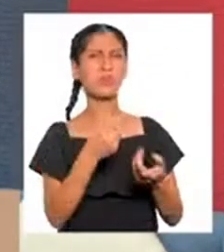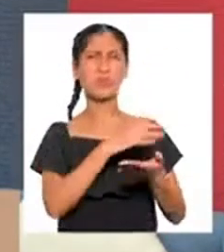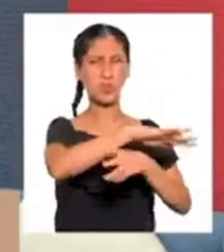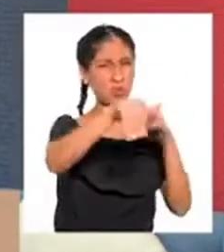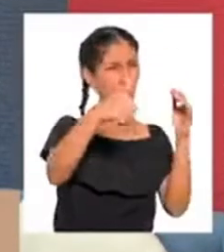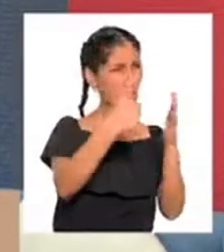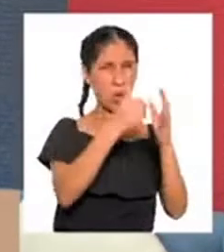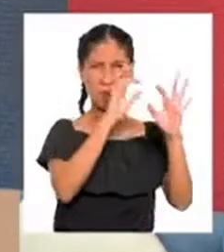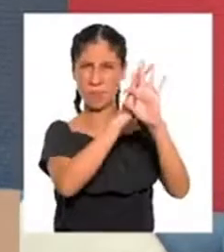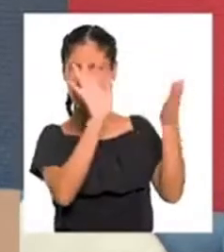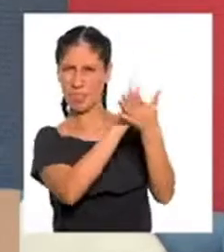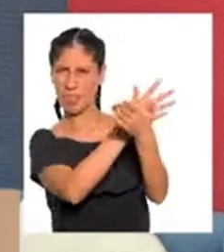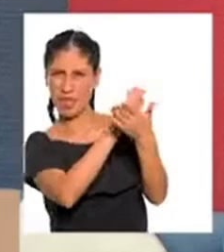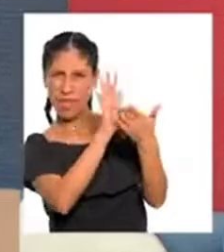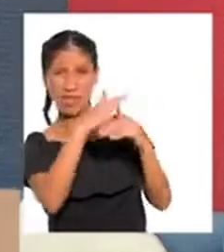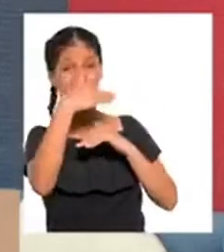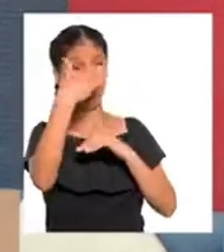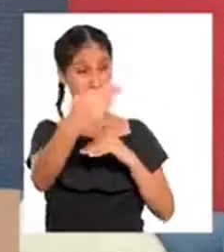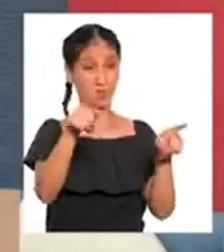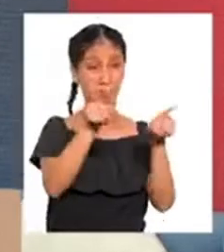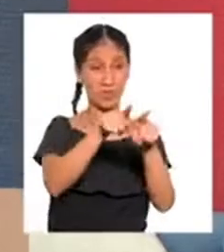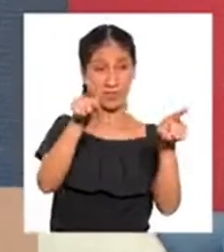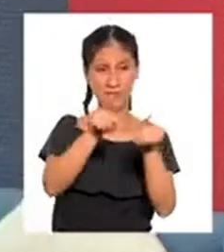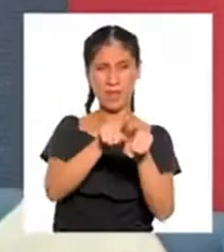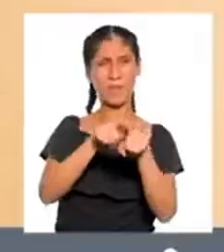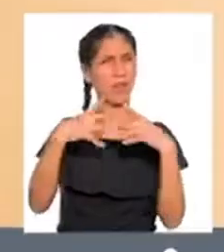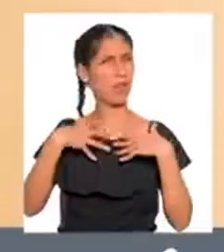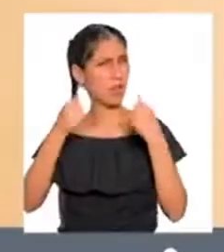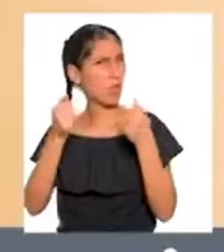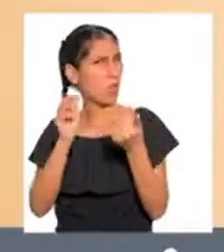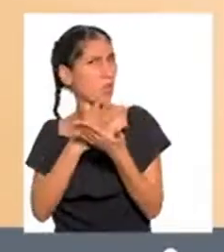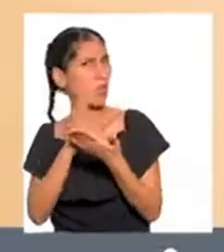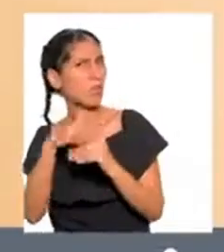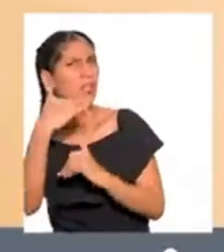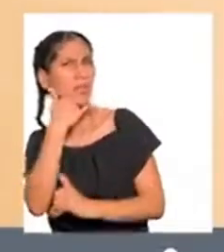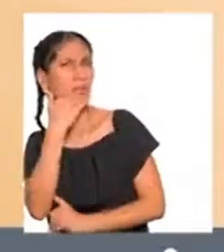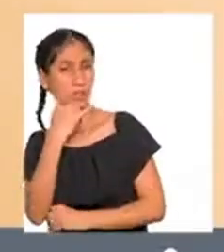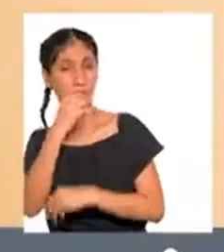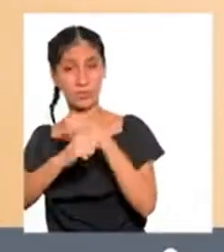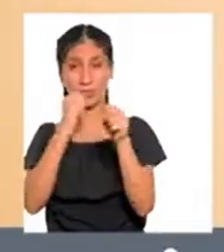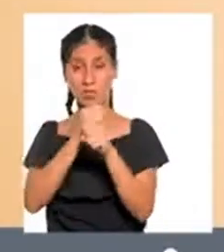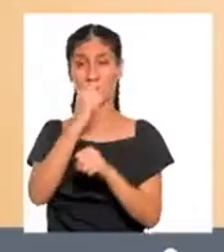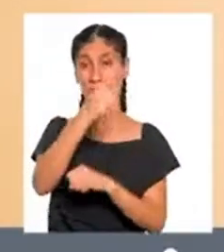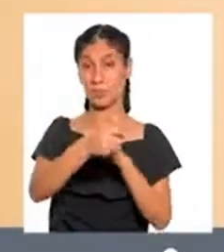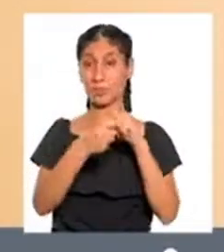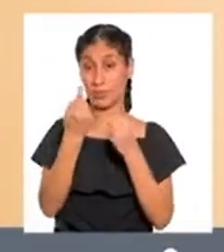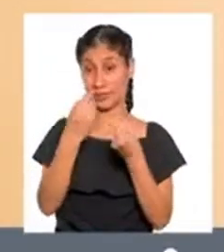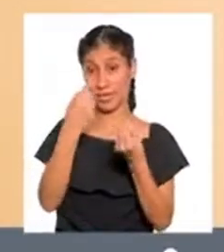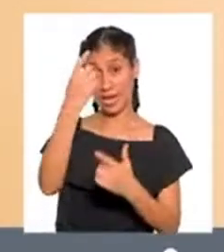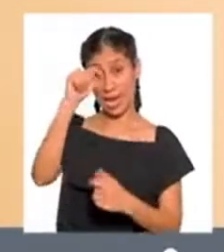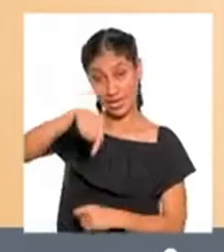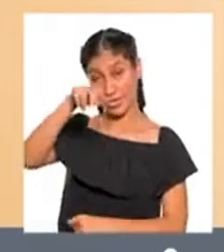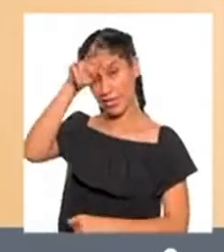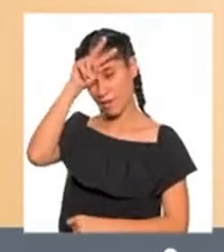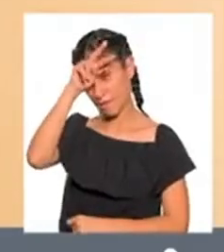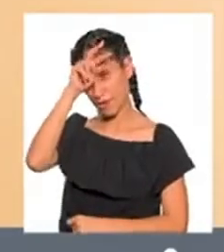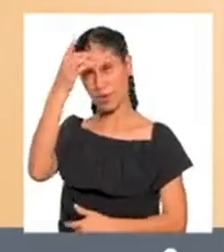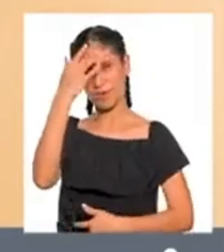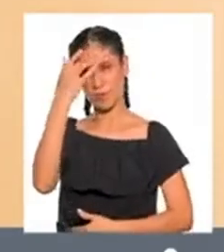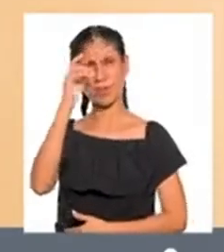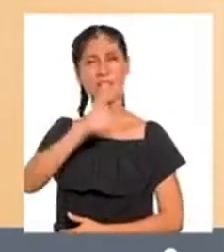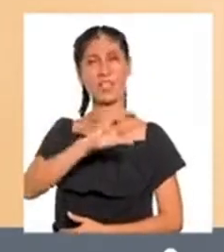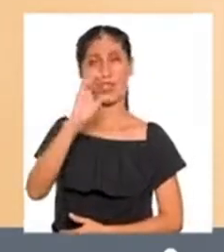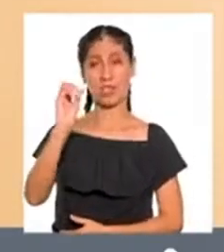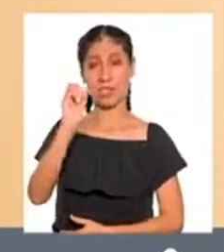pandemias entre 1980 y 1995? En nuestro país, el cólera y la TBC se propagaron